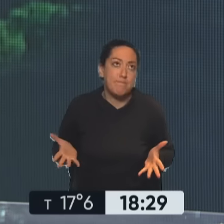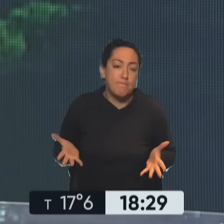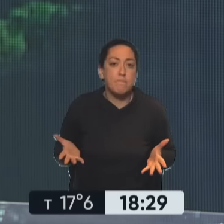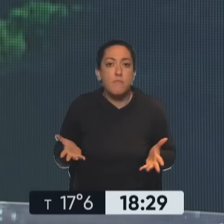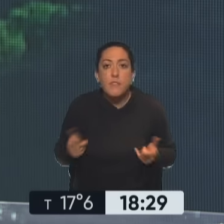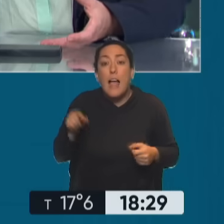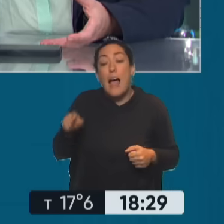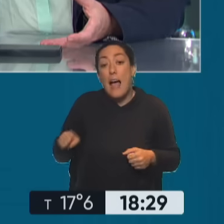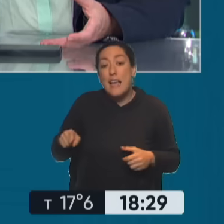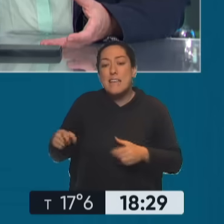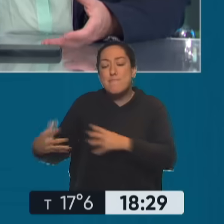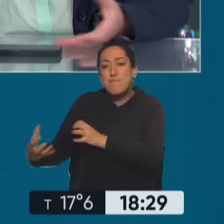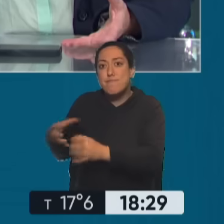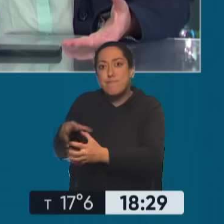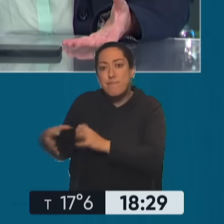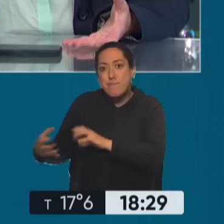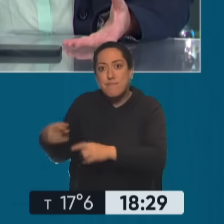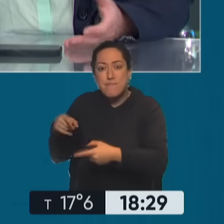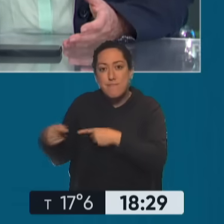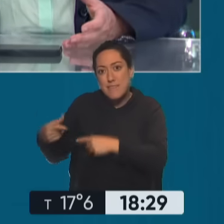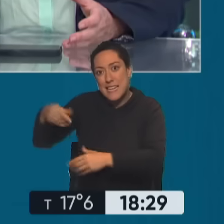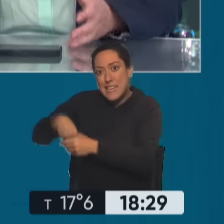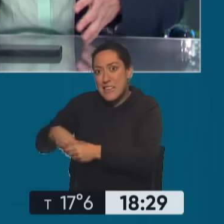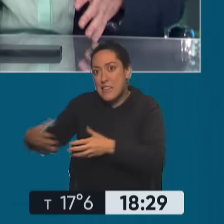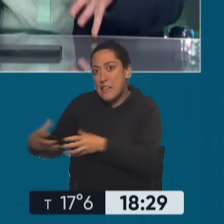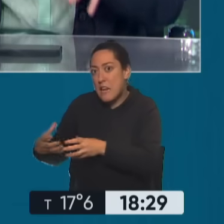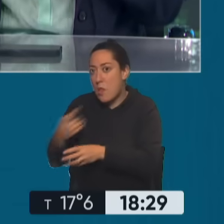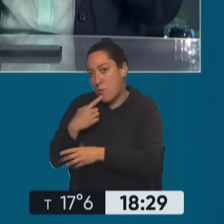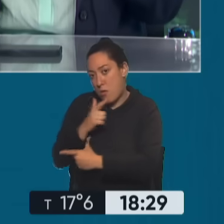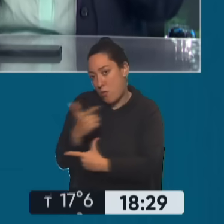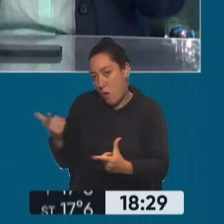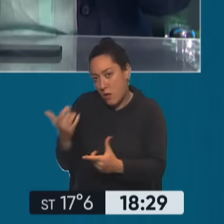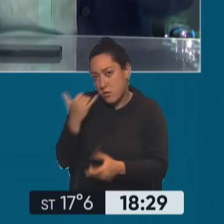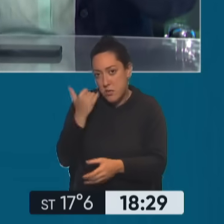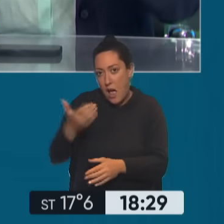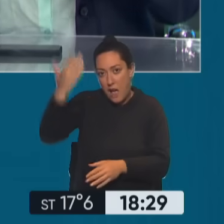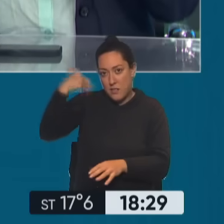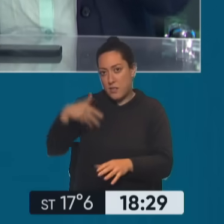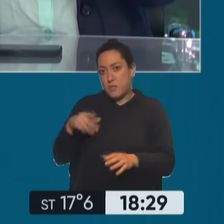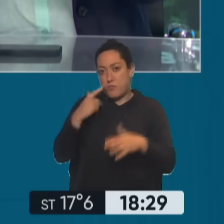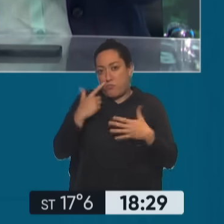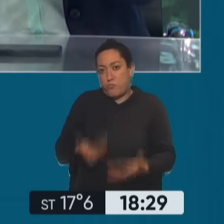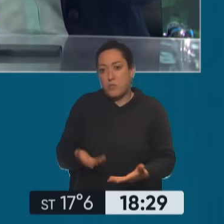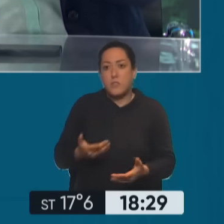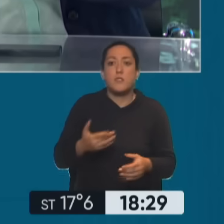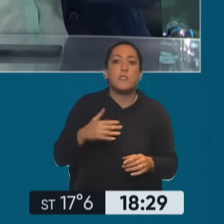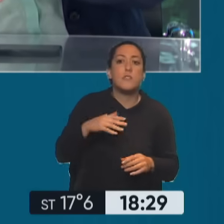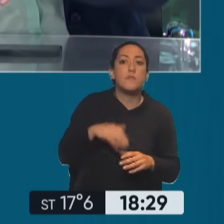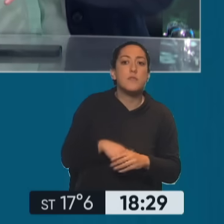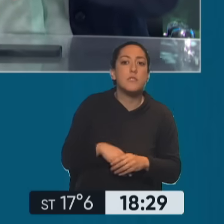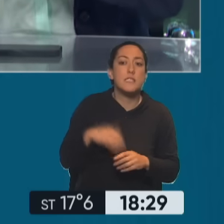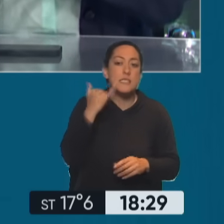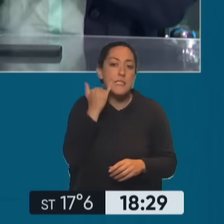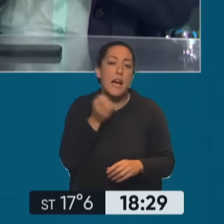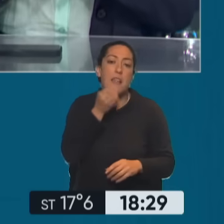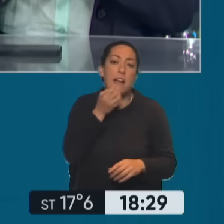tenés ahí tensiones internas que son indiscutibles. Ya se presentaron, ¿no? Jacobiti ya tuvo sus